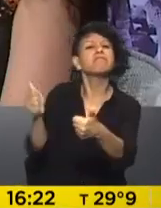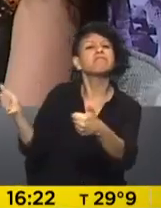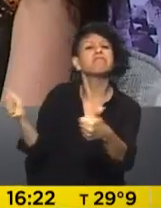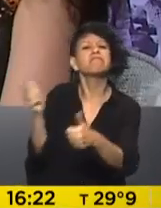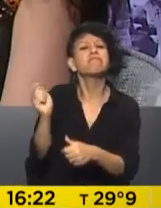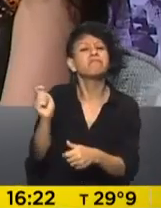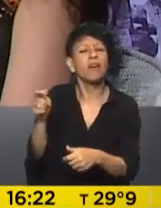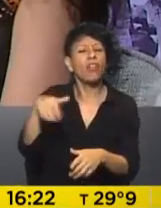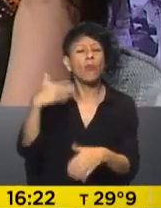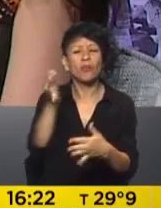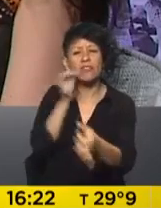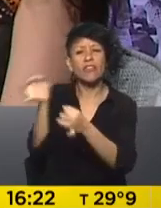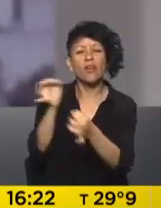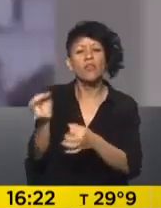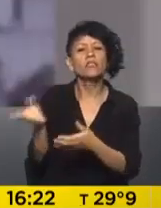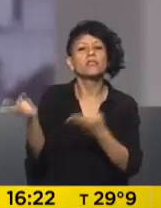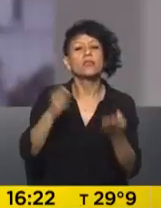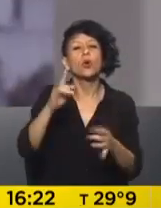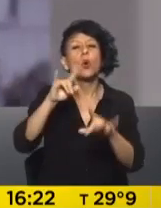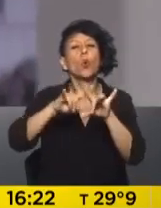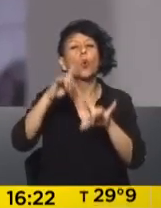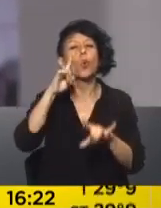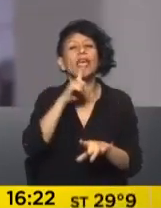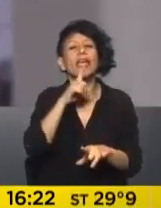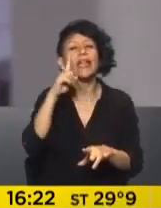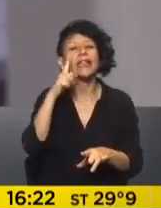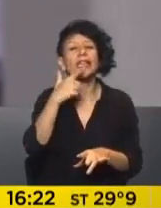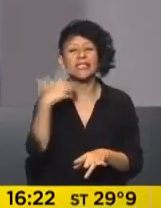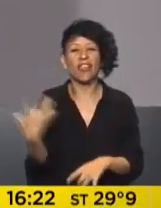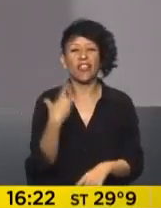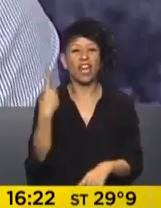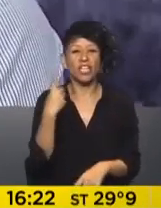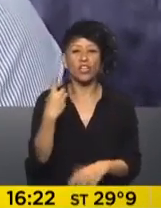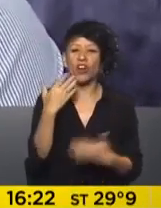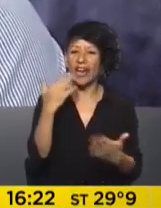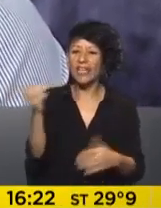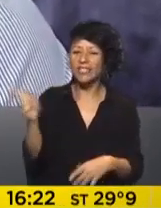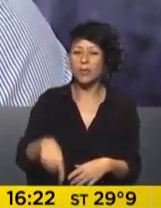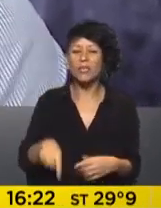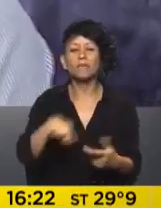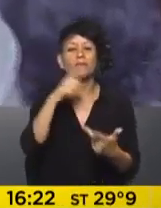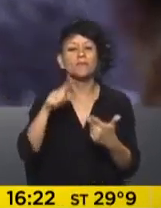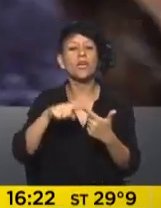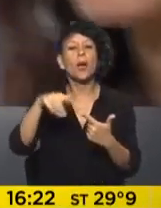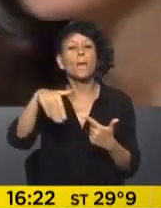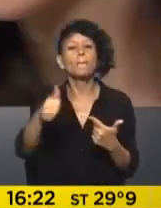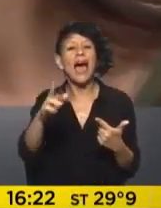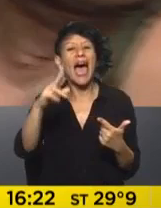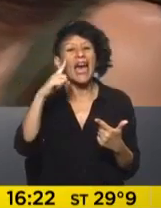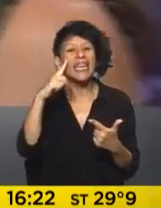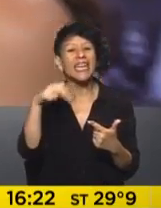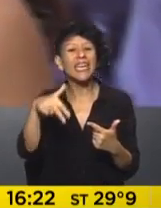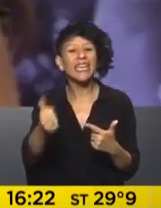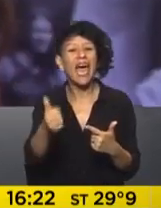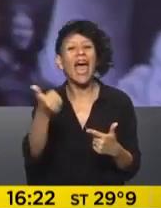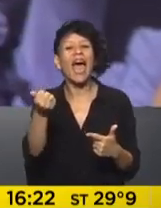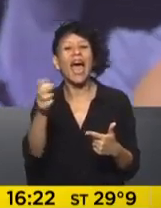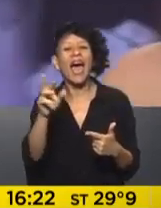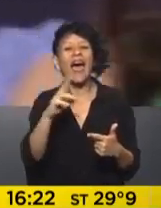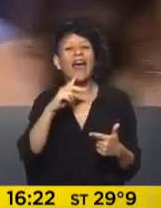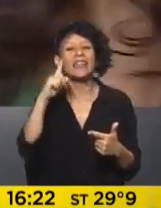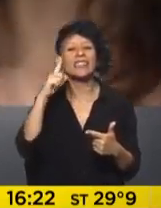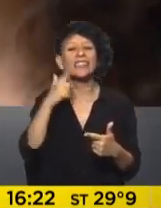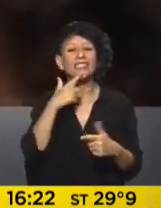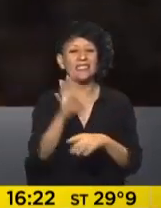con la entrevista. Bienvenido a Patricio Wittis, que es el director de la obra. Muchísimas gracias. Marina Artigas, que es actriz. Muchas gracias por venir. Y